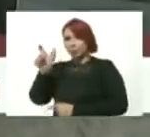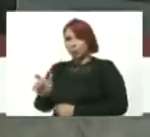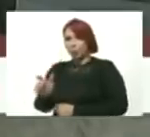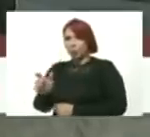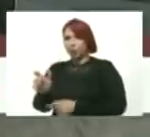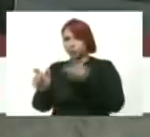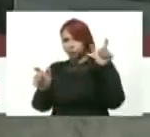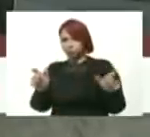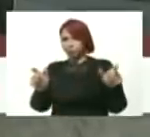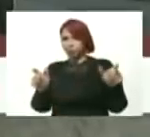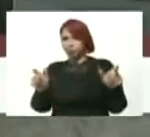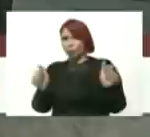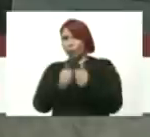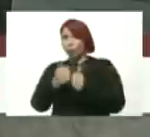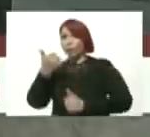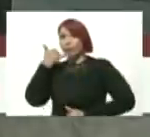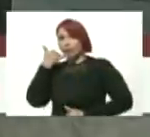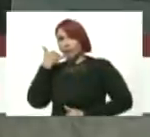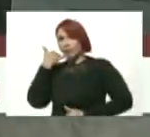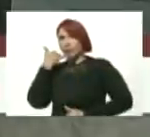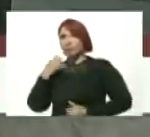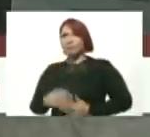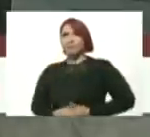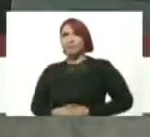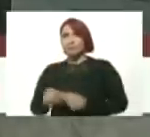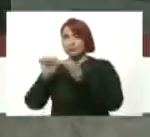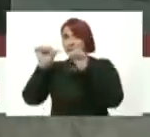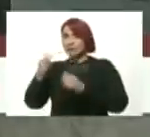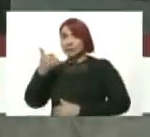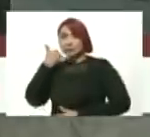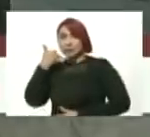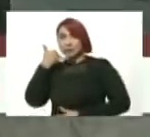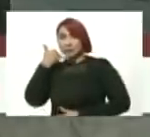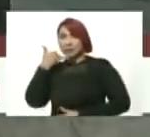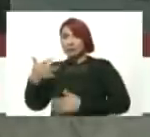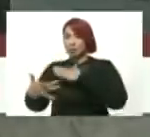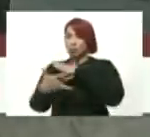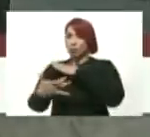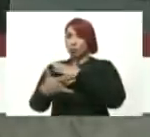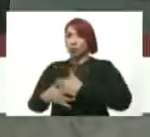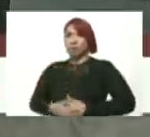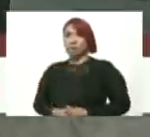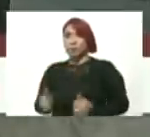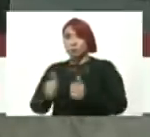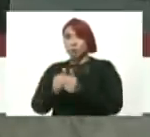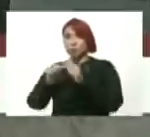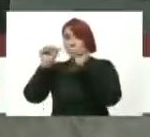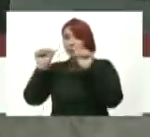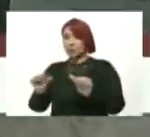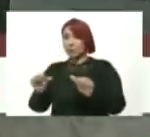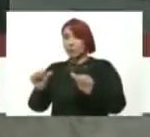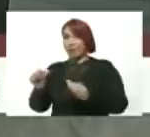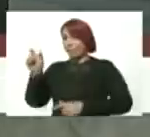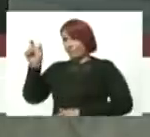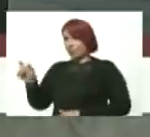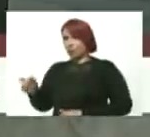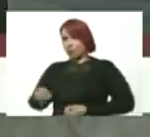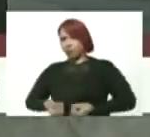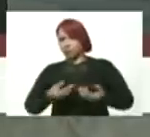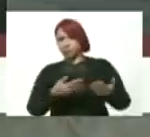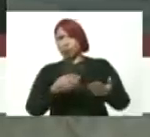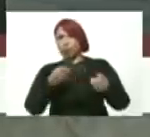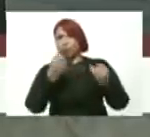con un teléfono android el sistema androide y con ese sistema la persona da su número de cédula